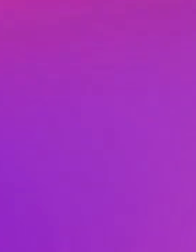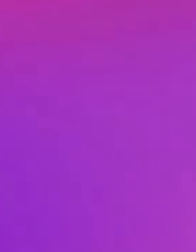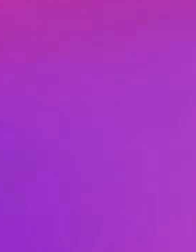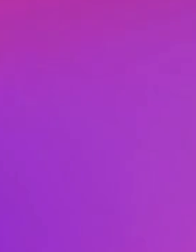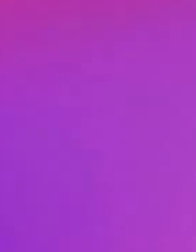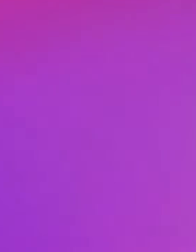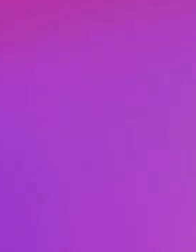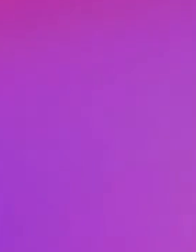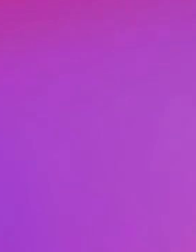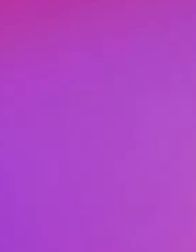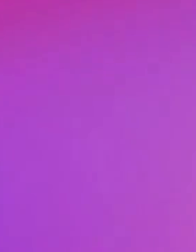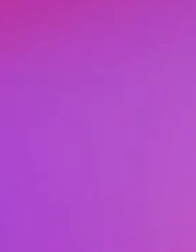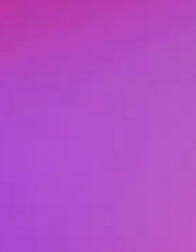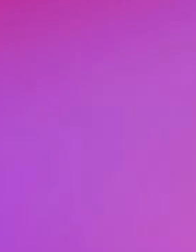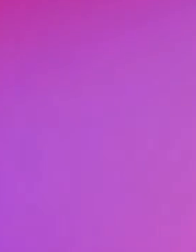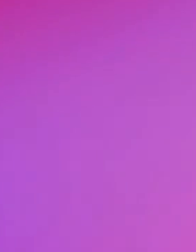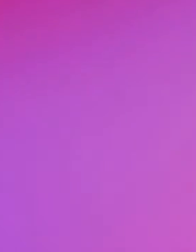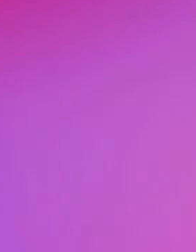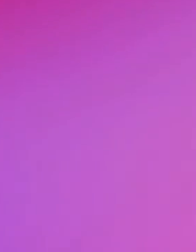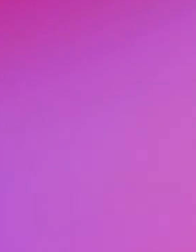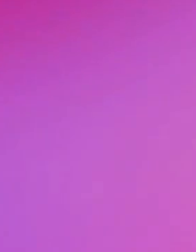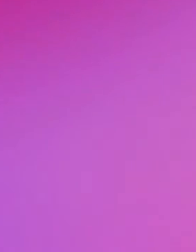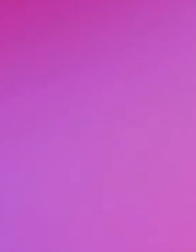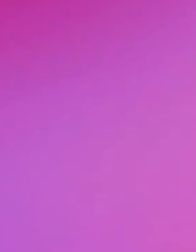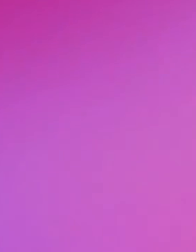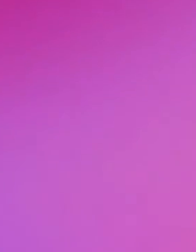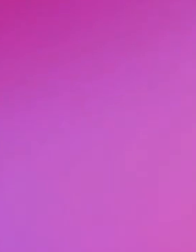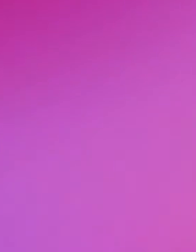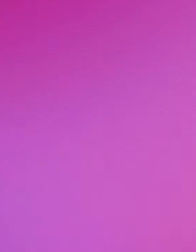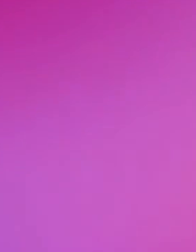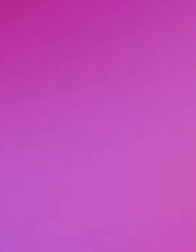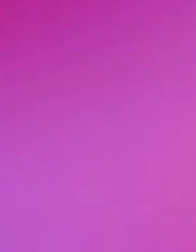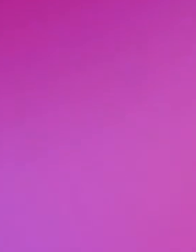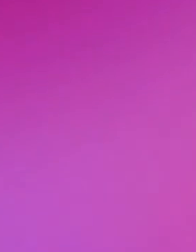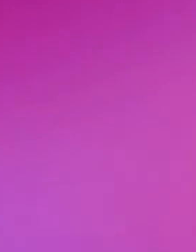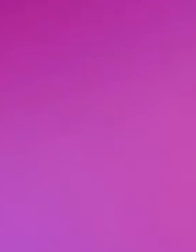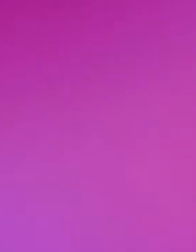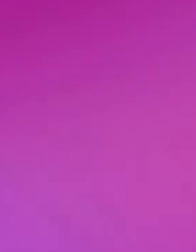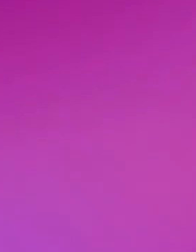Si requieres consultar los libros de texto en versión digital, recuerda que los puedes